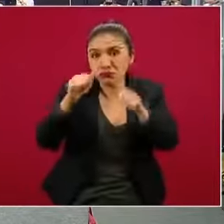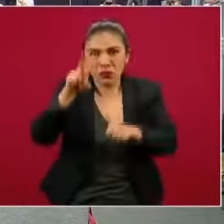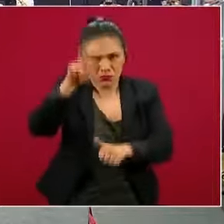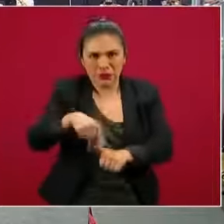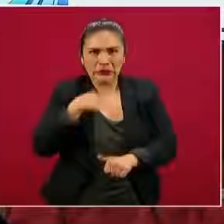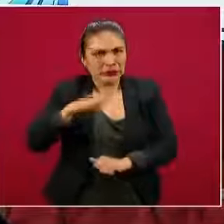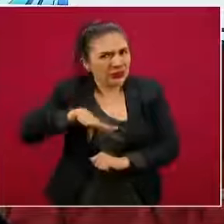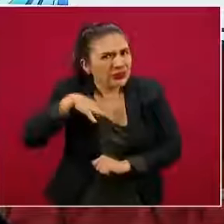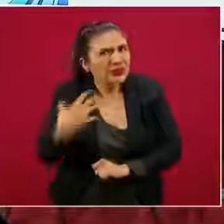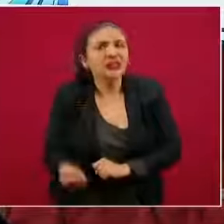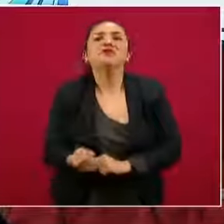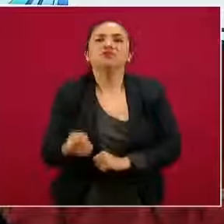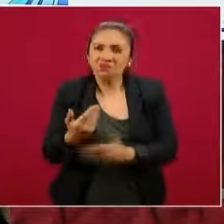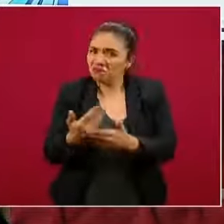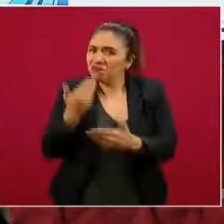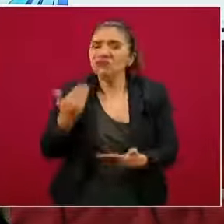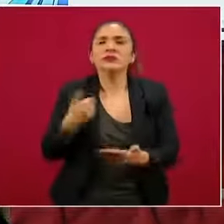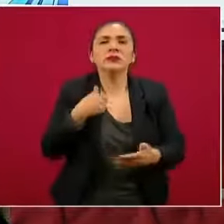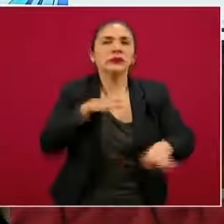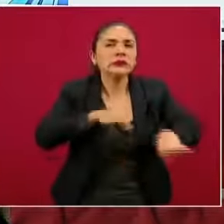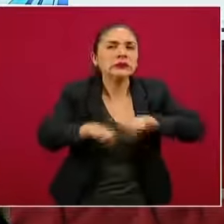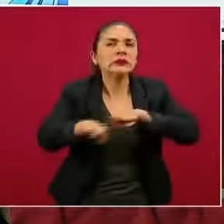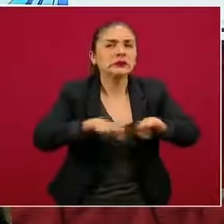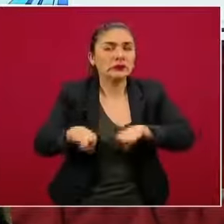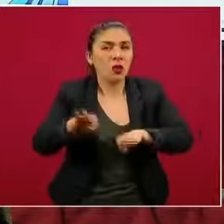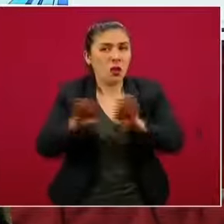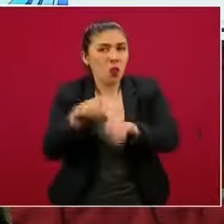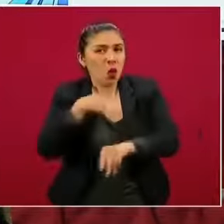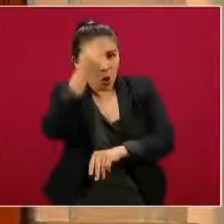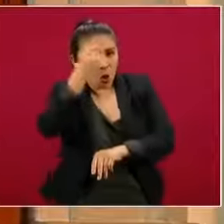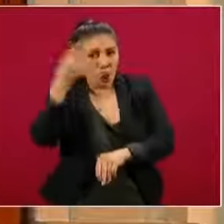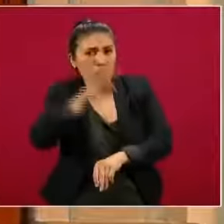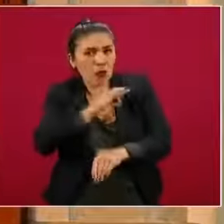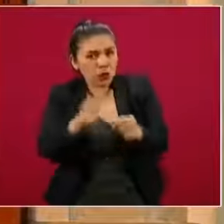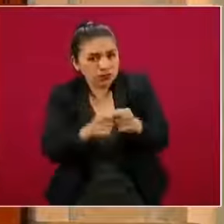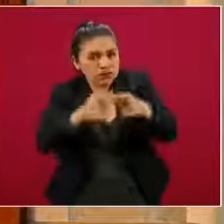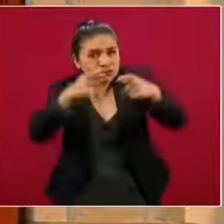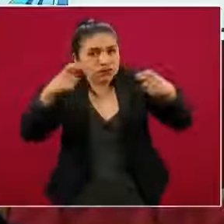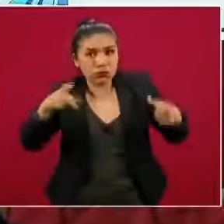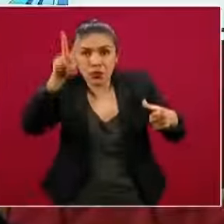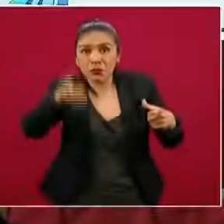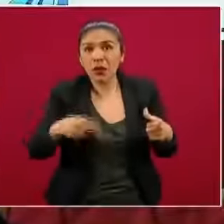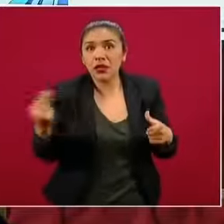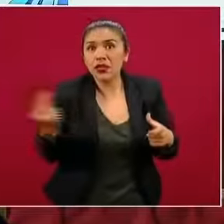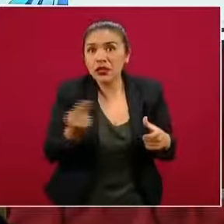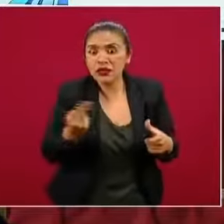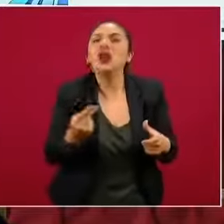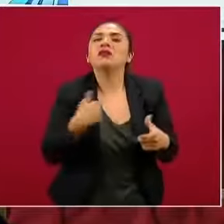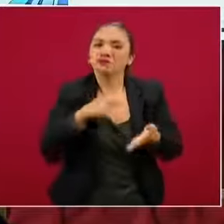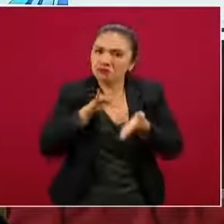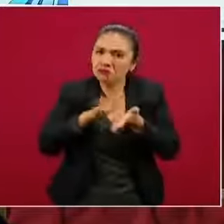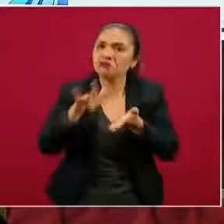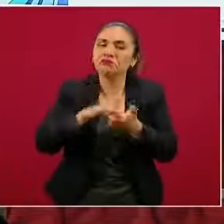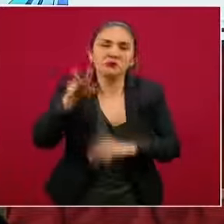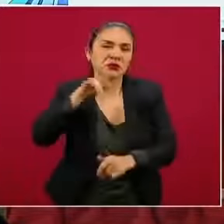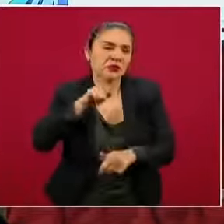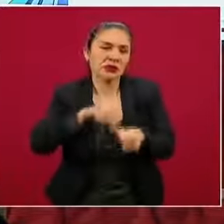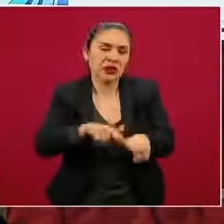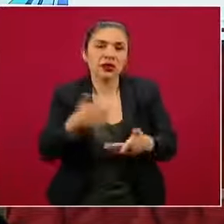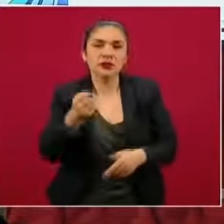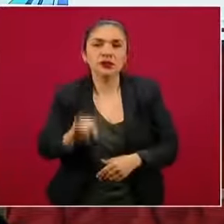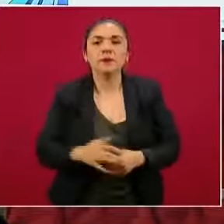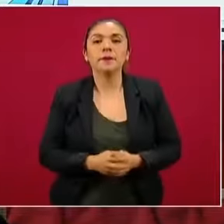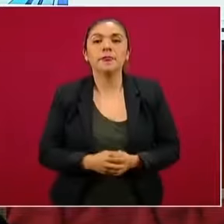ningún esfuerzo, ni ha quedado de lado jamás la posibilidad de seguir creciendo cuando ha sido necesario.